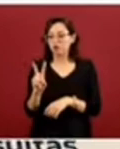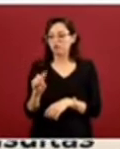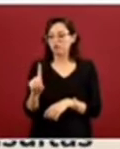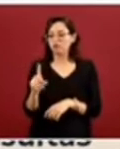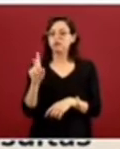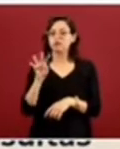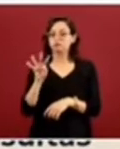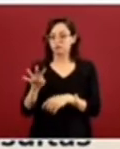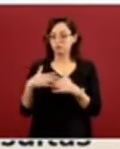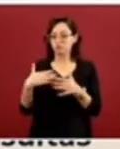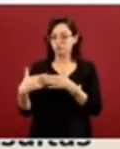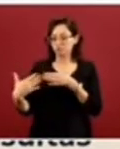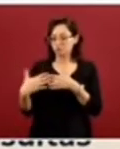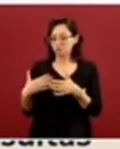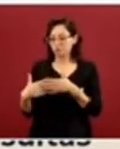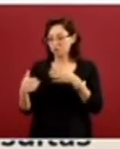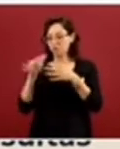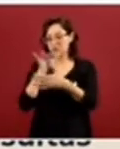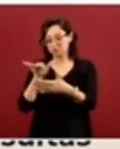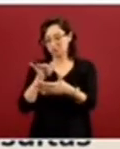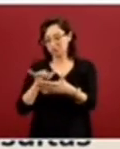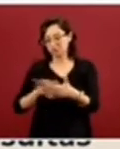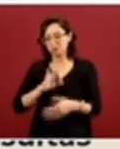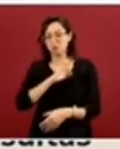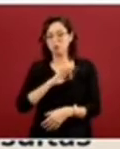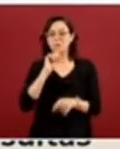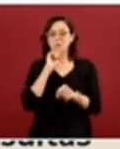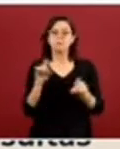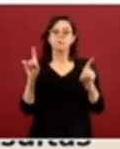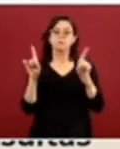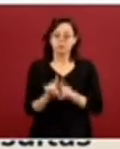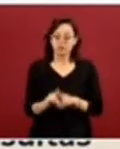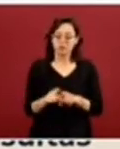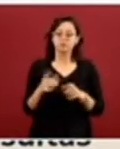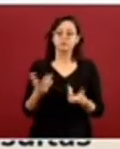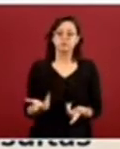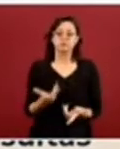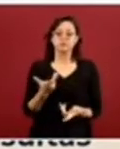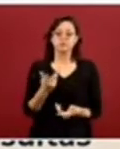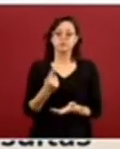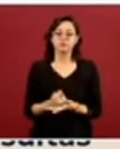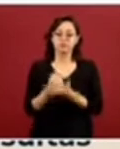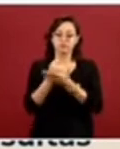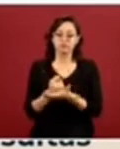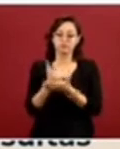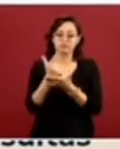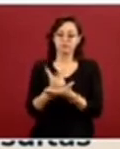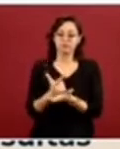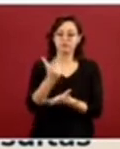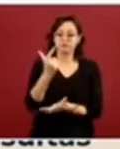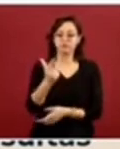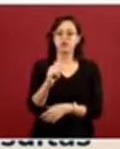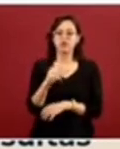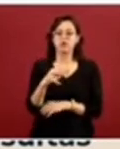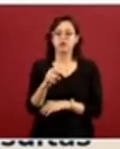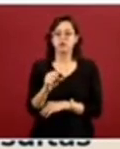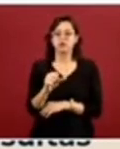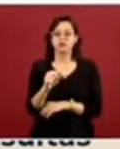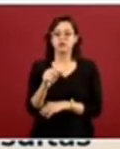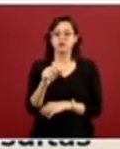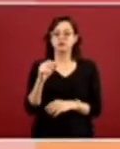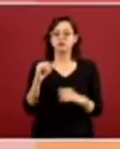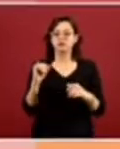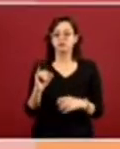y tiene acceso permanente a un sistema de interconsultas médicas con el servicio de terapia intensiva del Instituto Nacional de